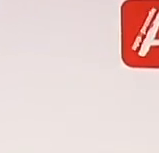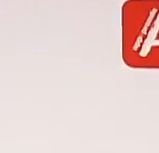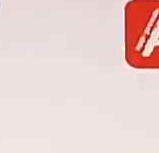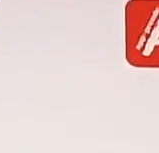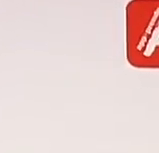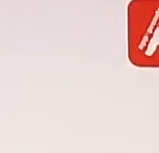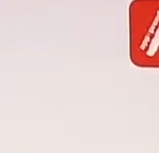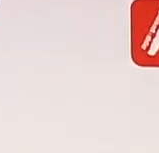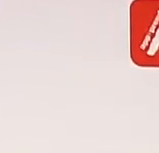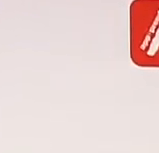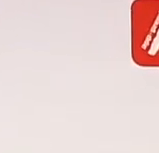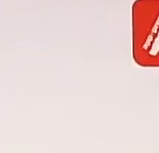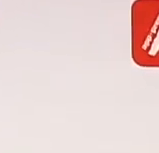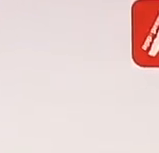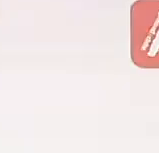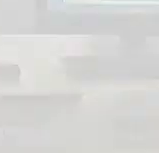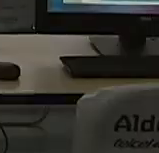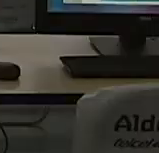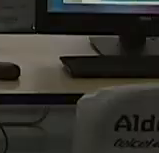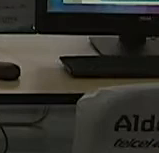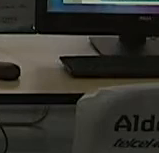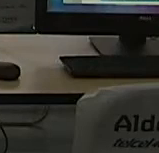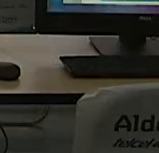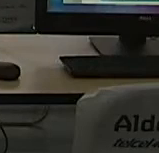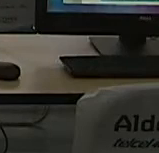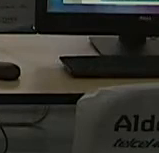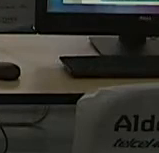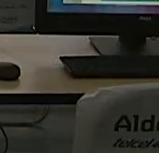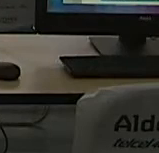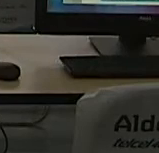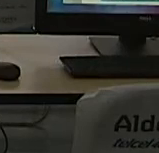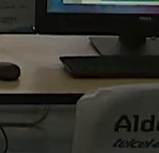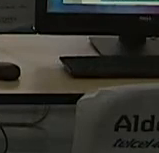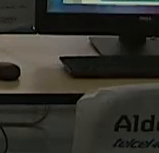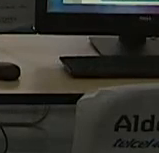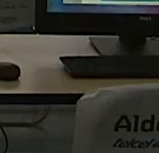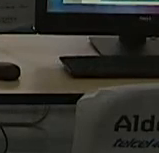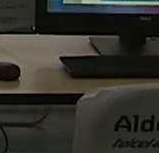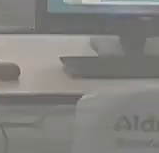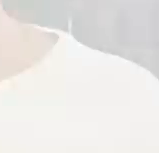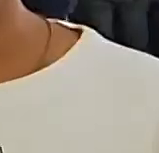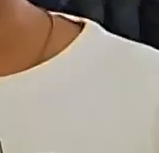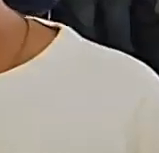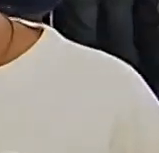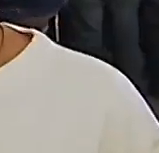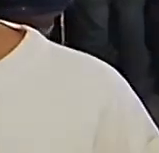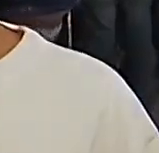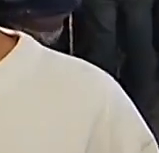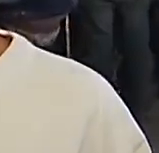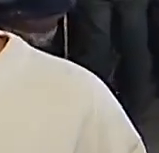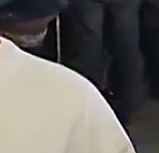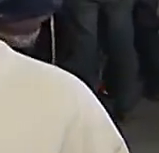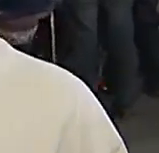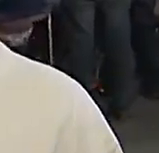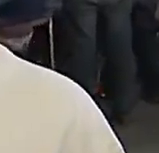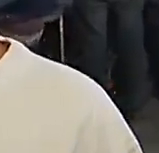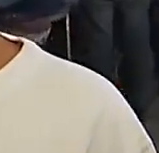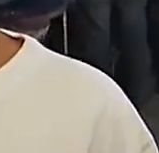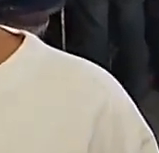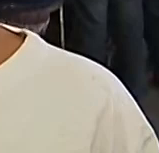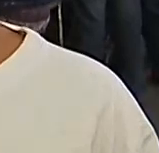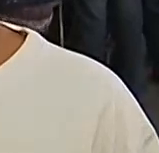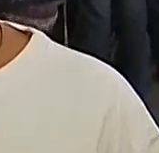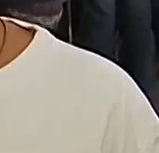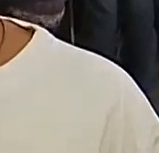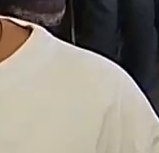más de lo que la gente espera. Los asistentes así captaron su mensaje. Perseverancia es luchar por